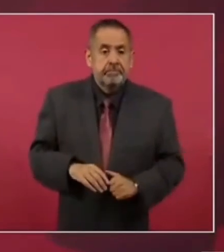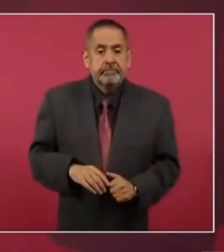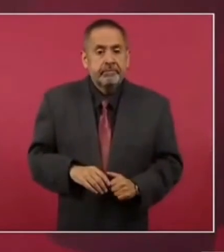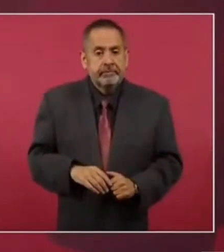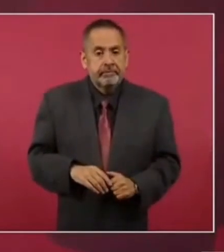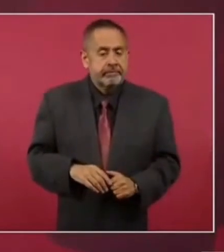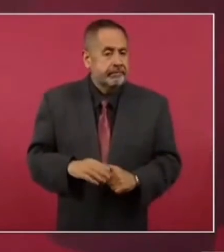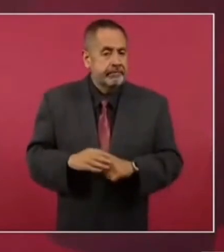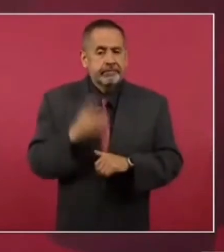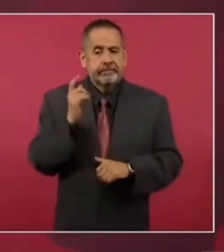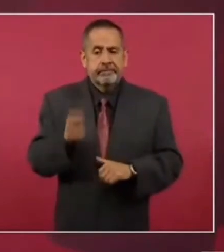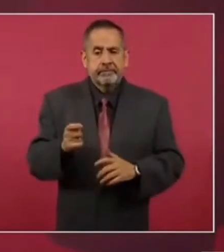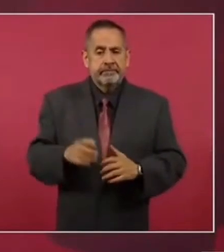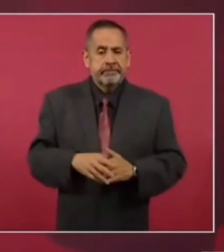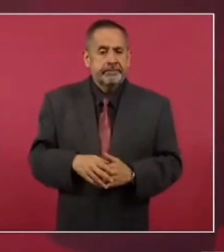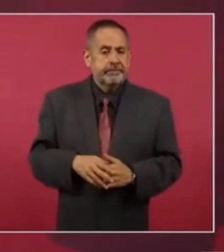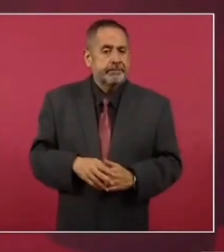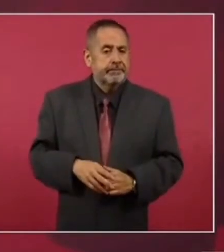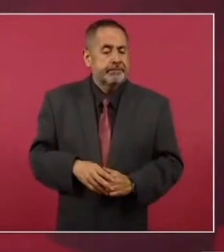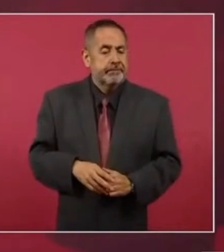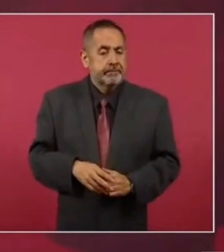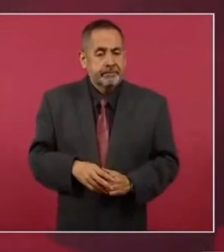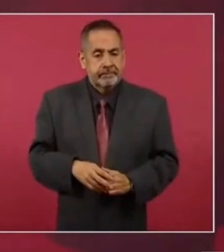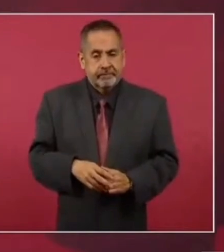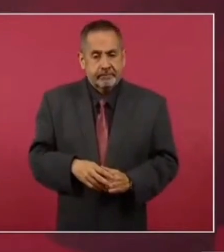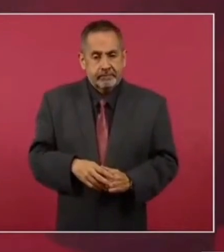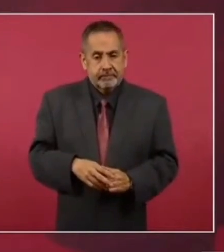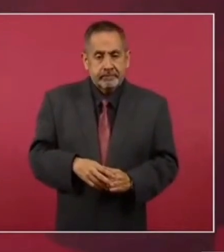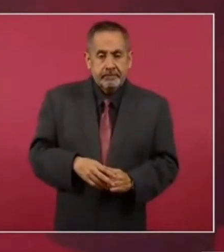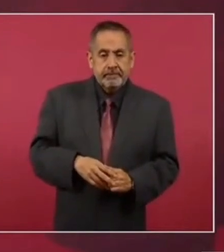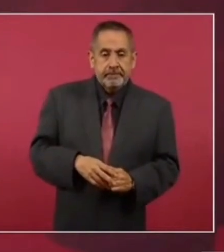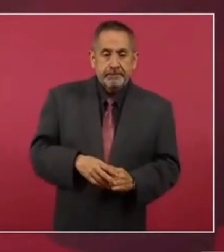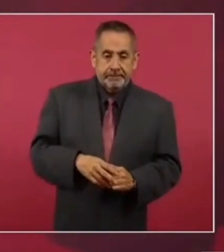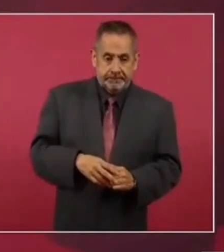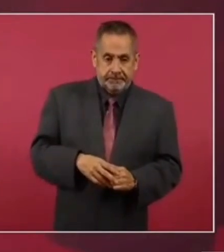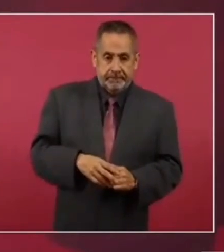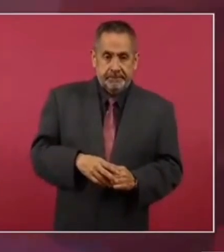porque el poder